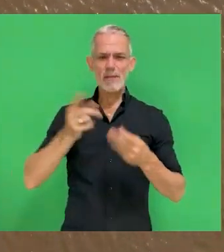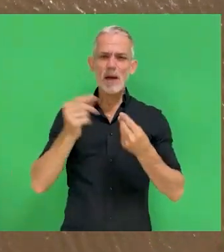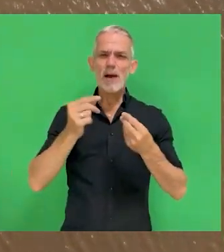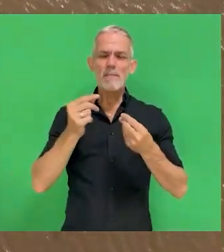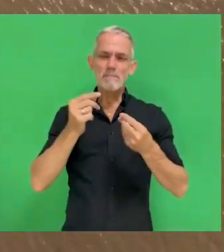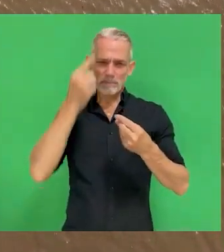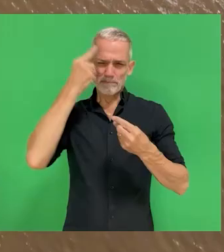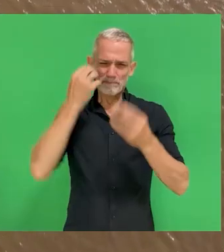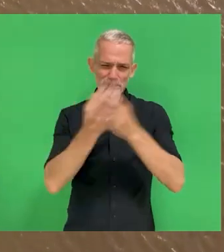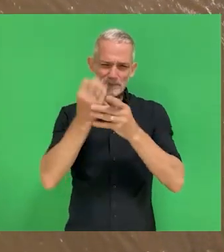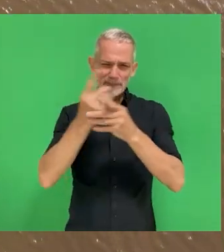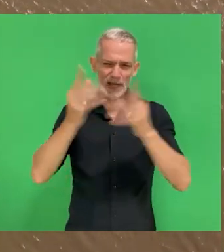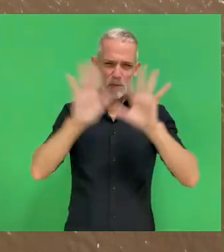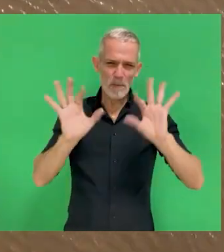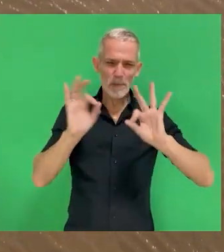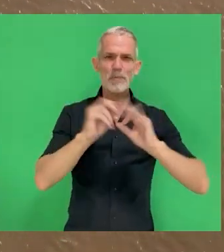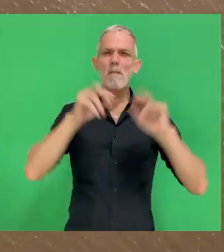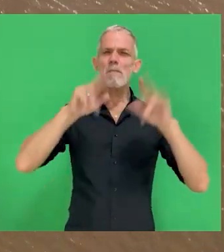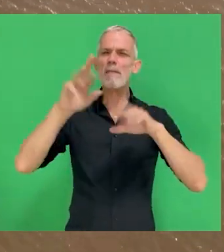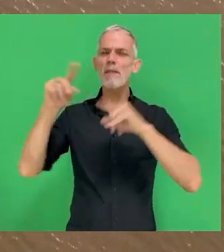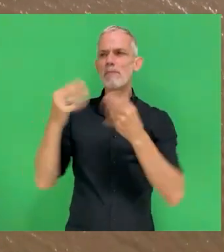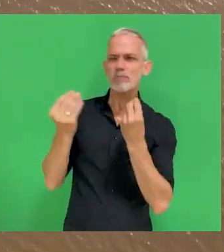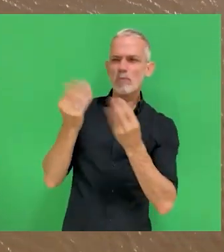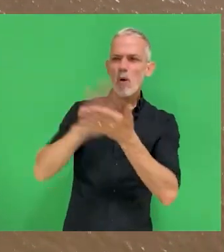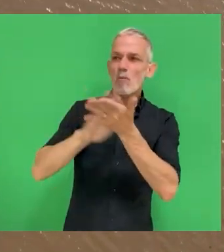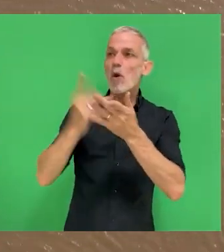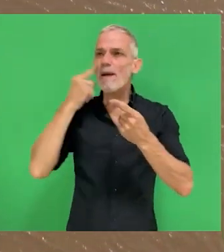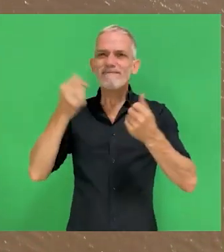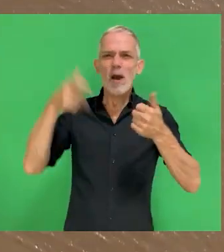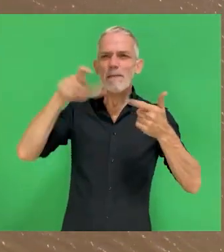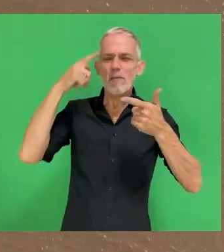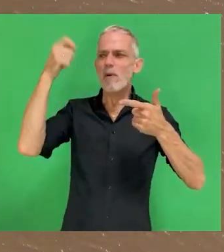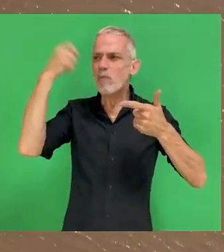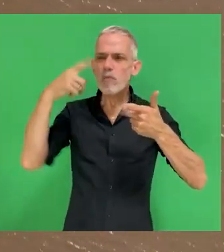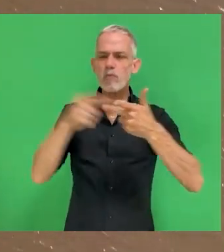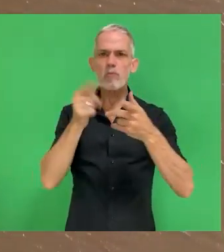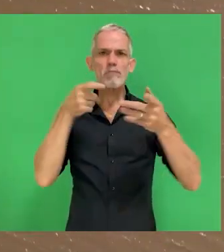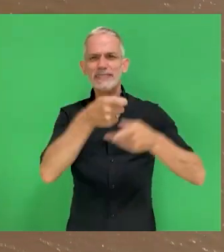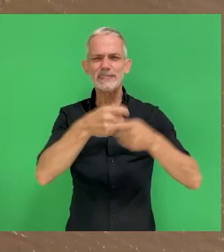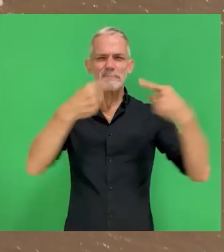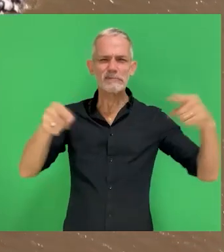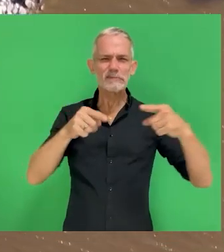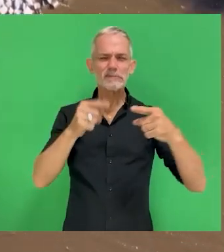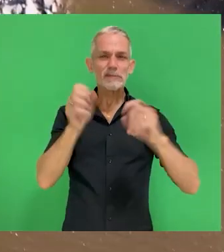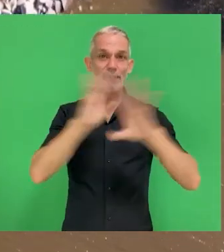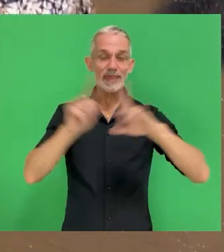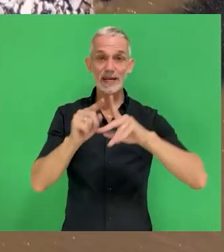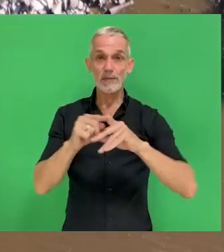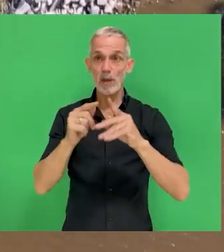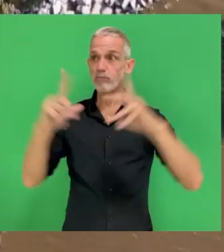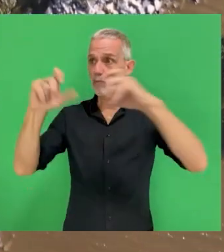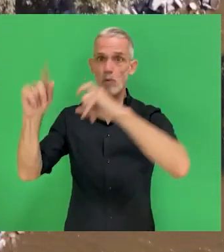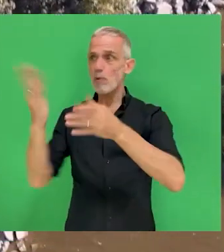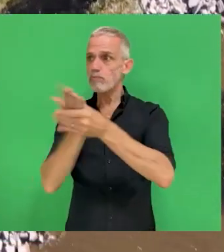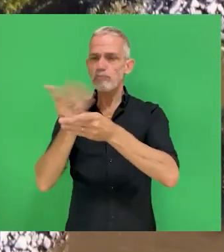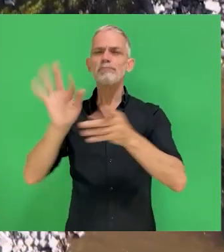como toda institución, innumerables pruebas documentales de su accionar represivo y criminal. Muchos de estos